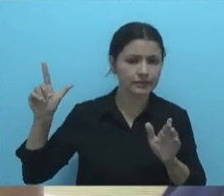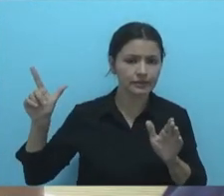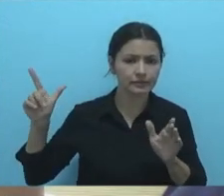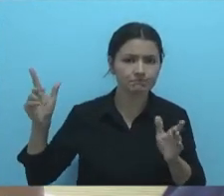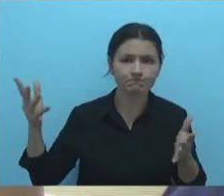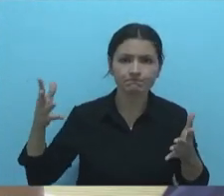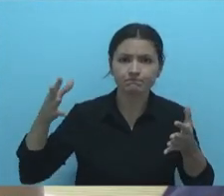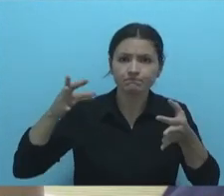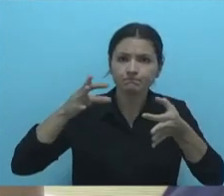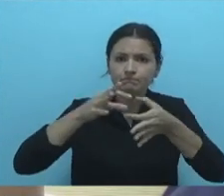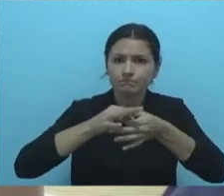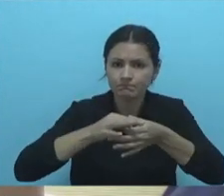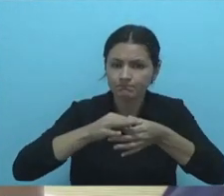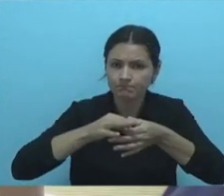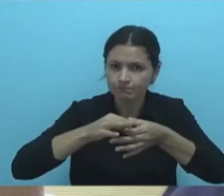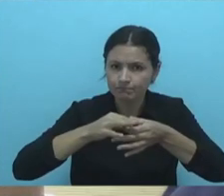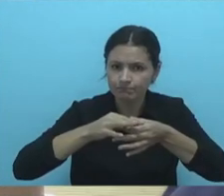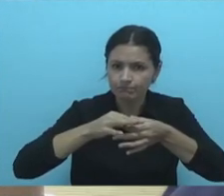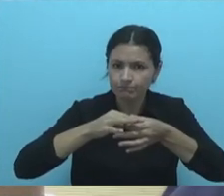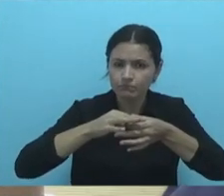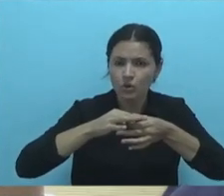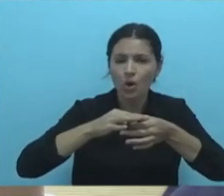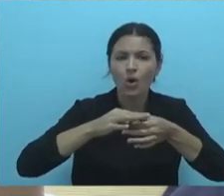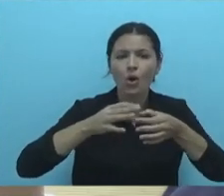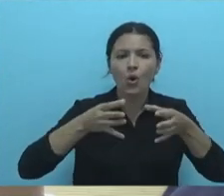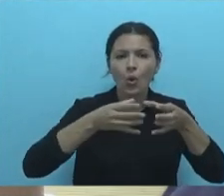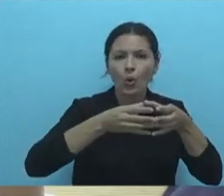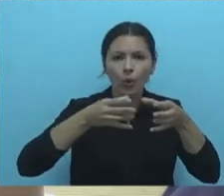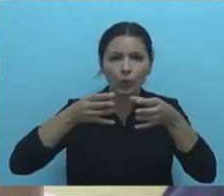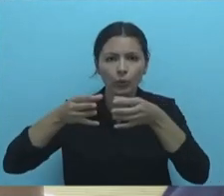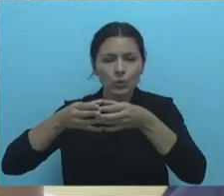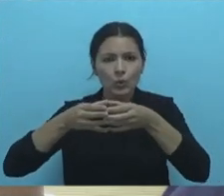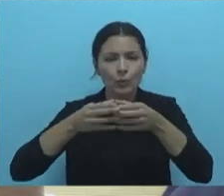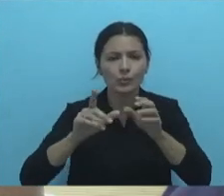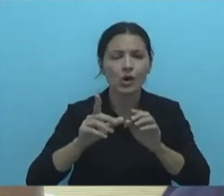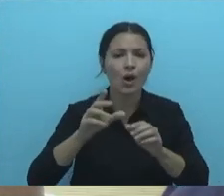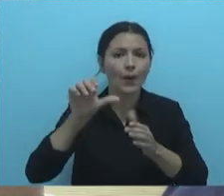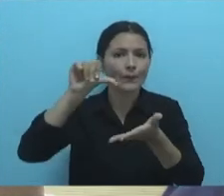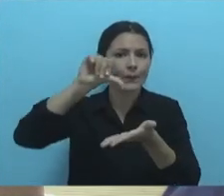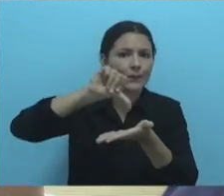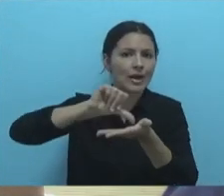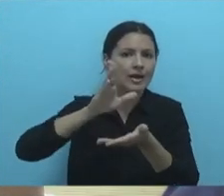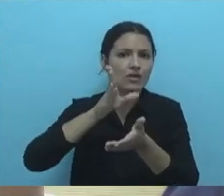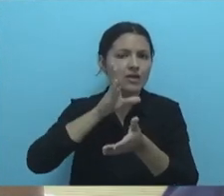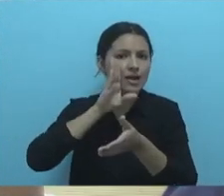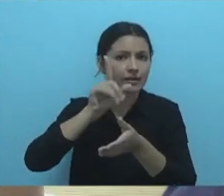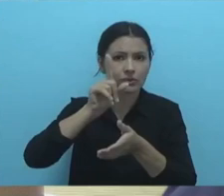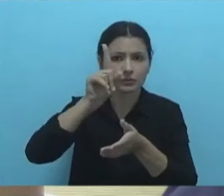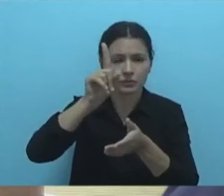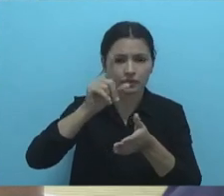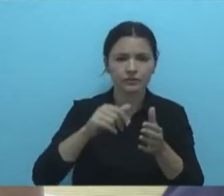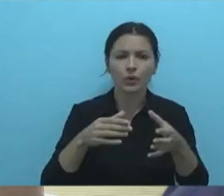entre dos grupos hegemónicos norteamericanos que tienen presencia absoluta en los puertos sobre el río Paraná